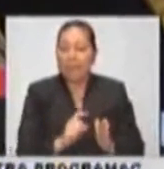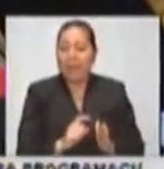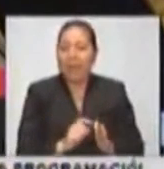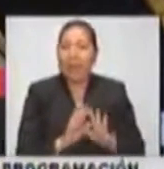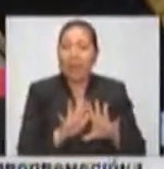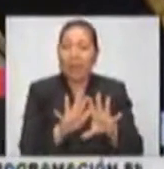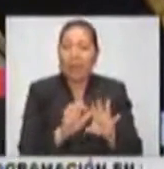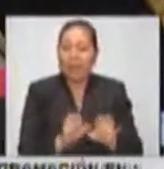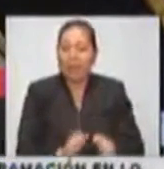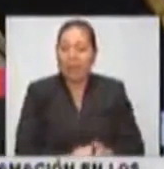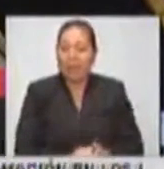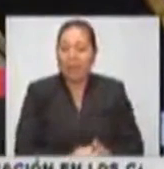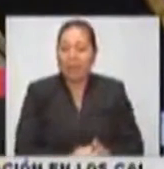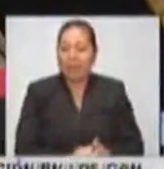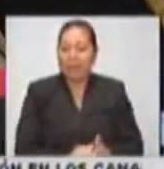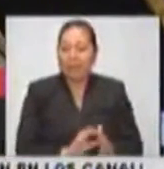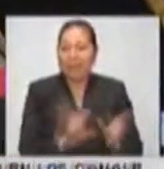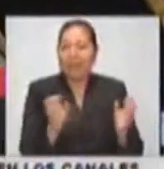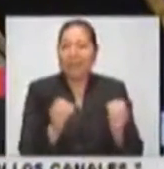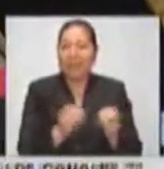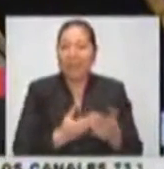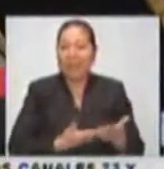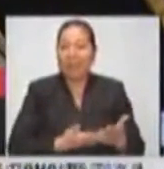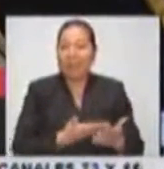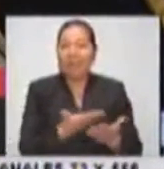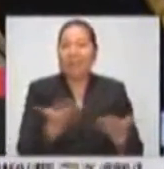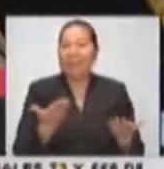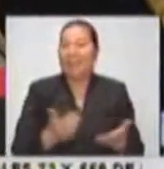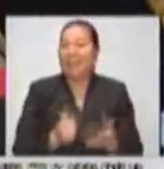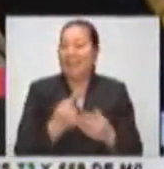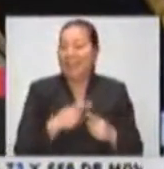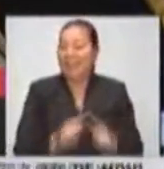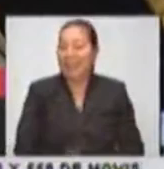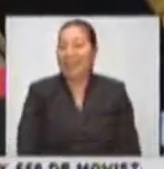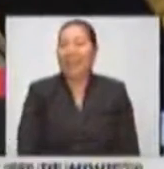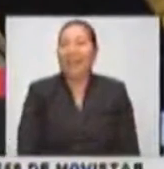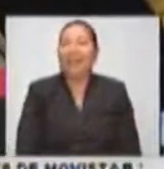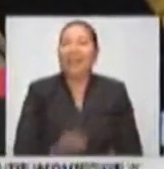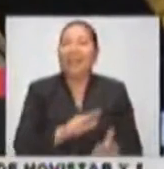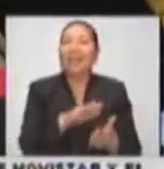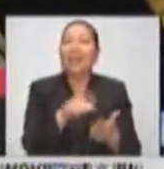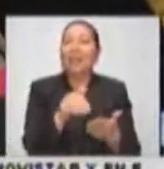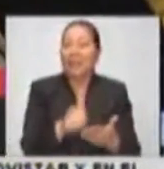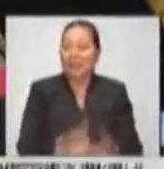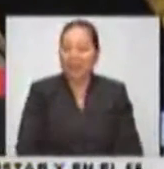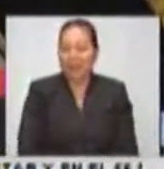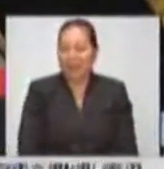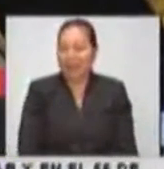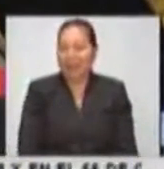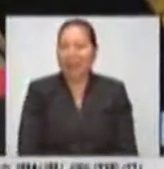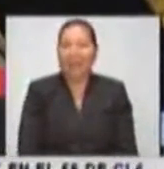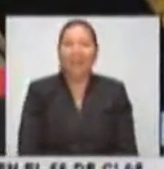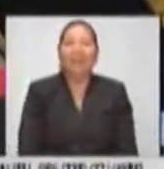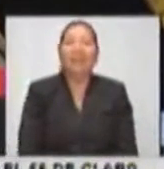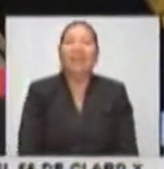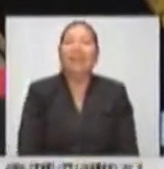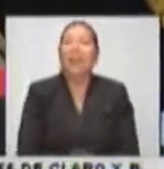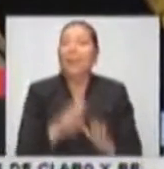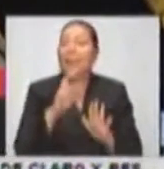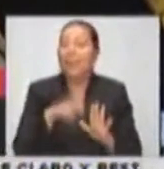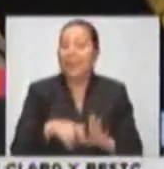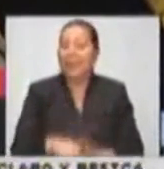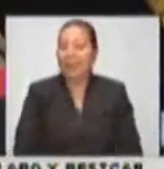para evaluación de competencias de adultos, estamos en el foro global y estamos en los grupos de